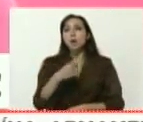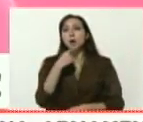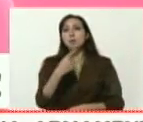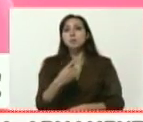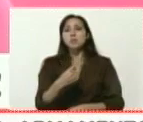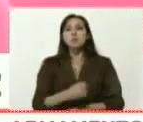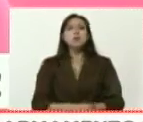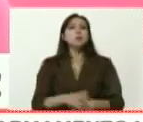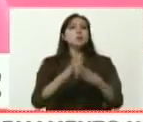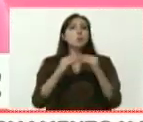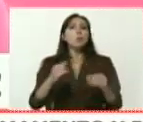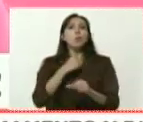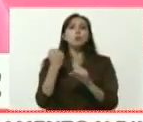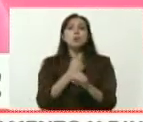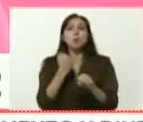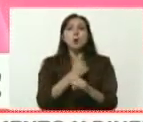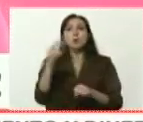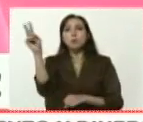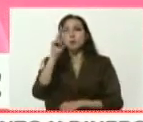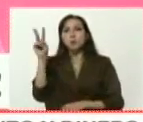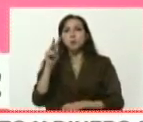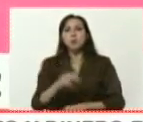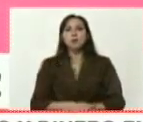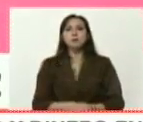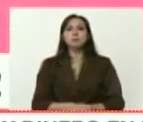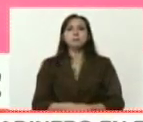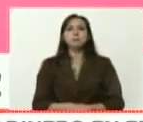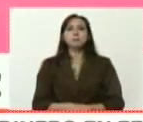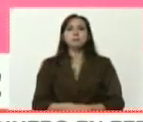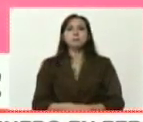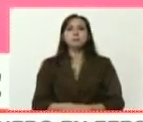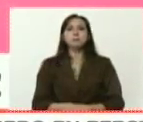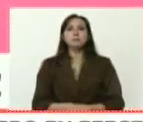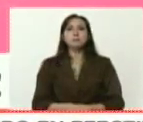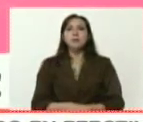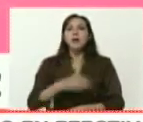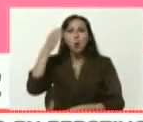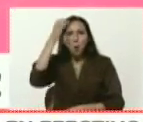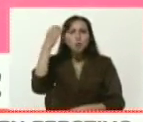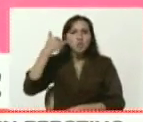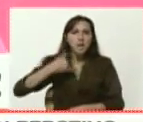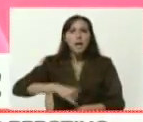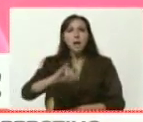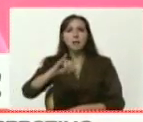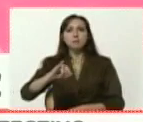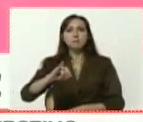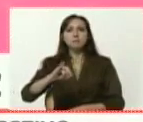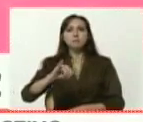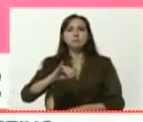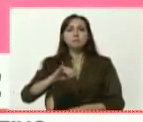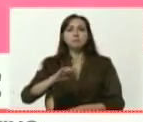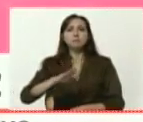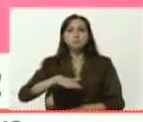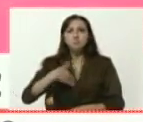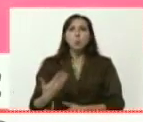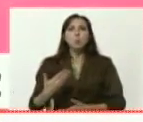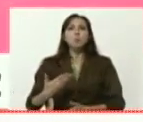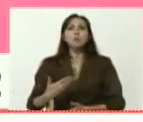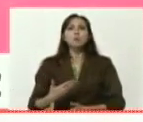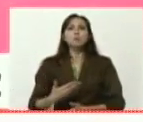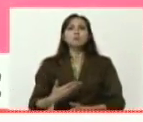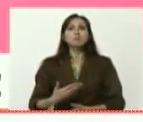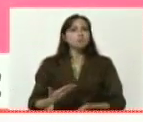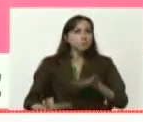trabajadores de Venezuela tienen una altísima conciencia. Si tuviésemos que hacer balance, viejo, si tuviésemos que rendir